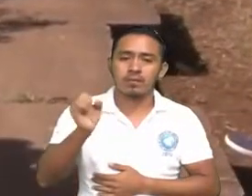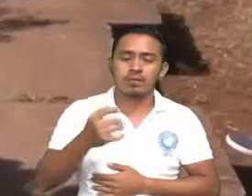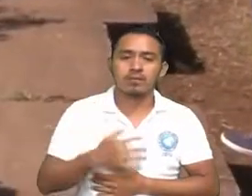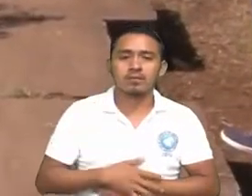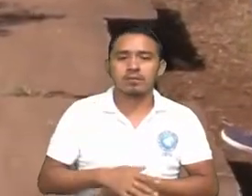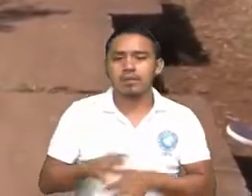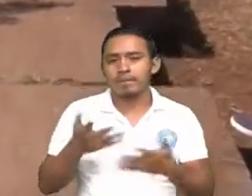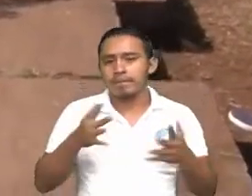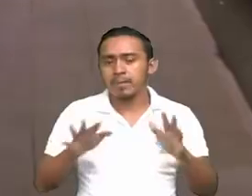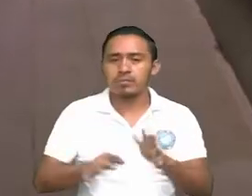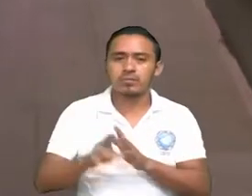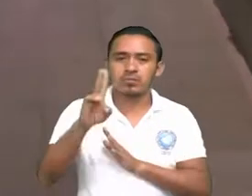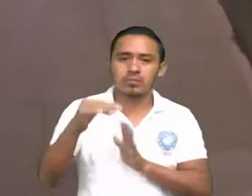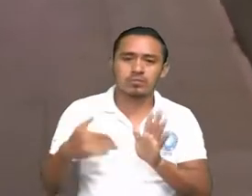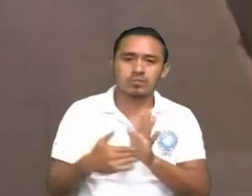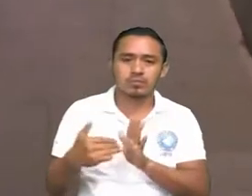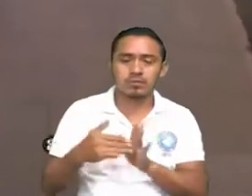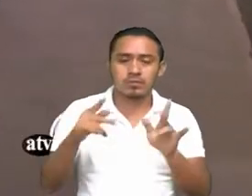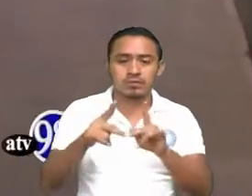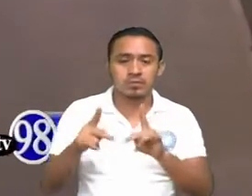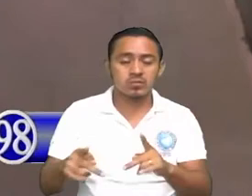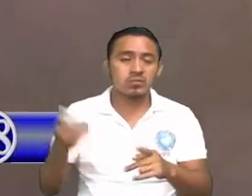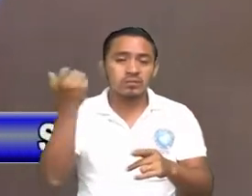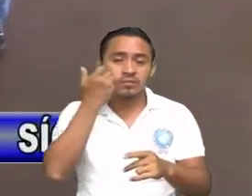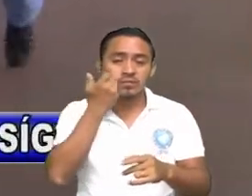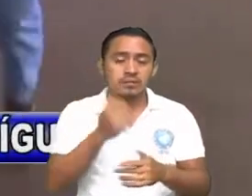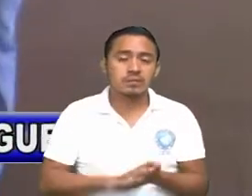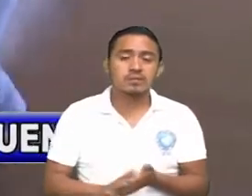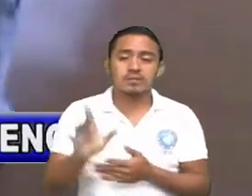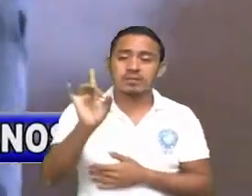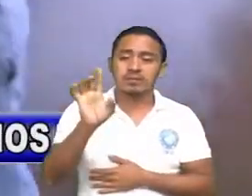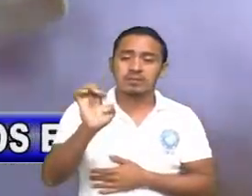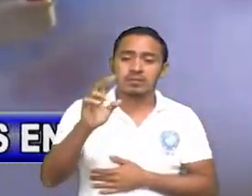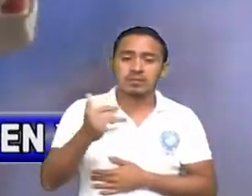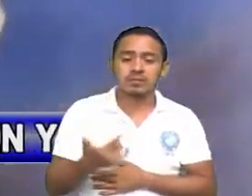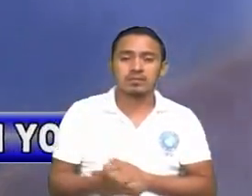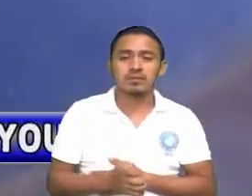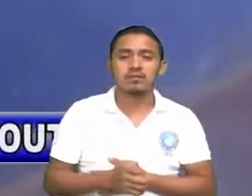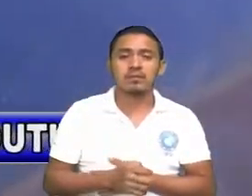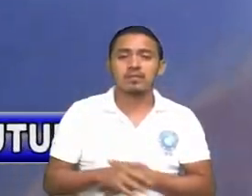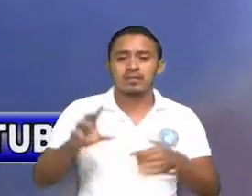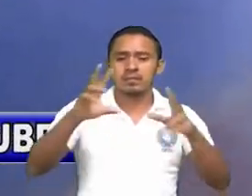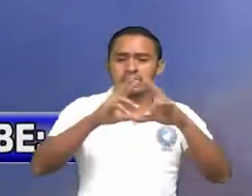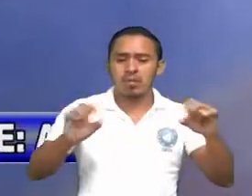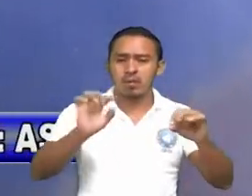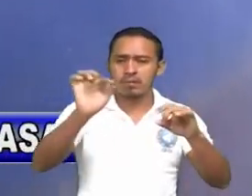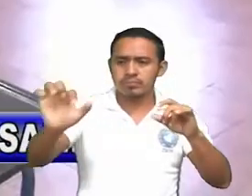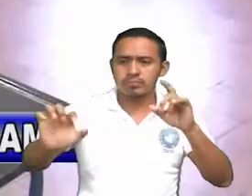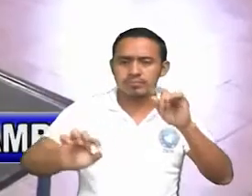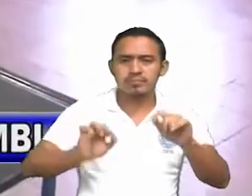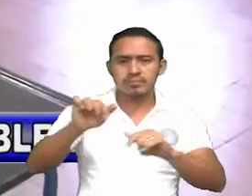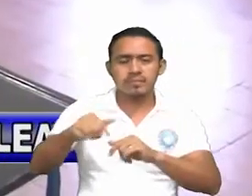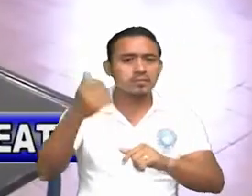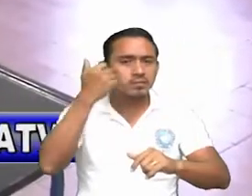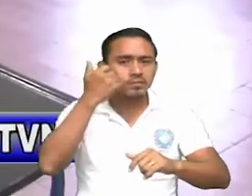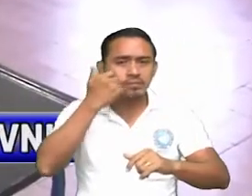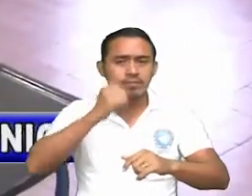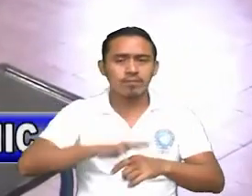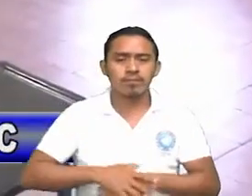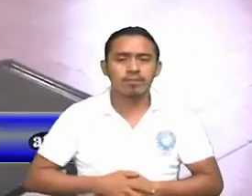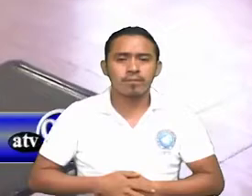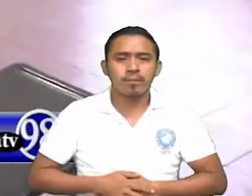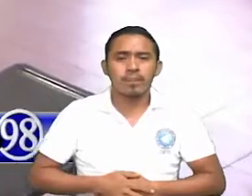regional más de 2 millones de casos de dengue positivos, ubicando a Nicaragua como uno de los pocos países con esta enfermedad